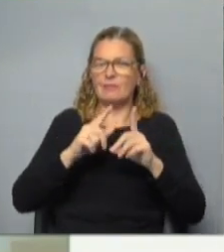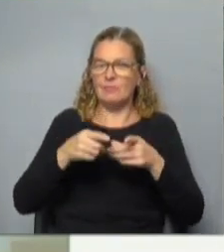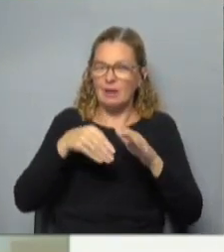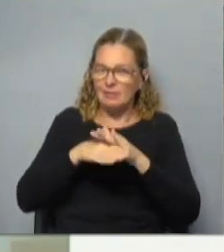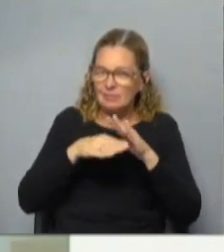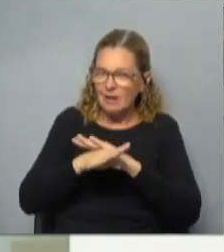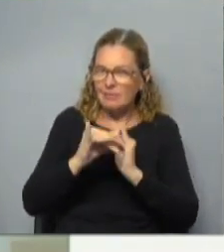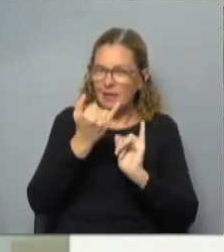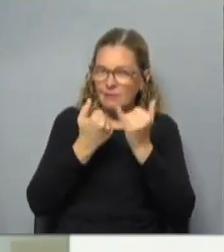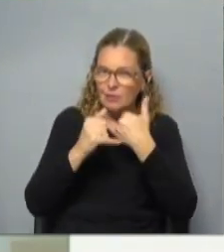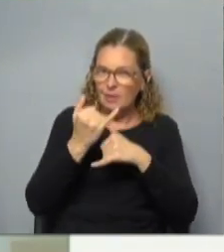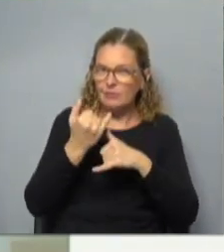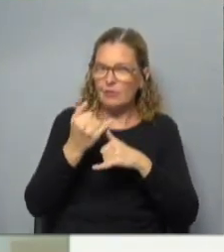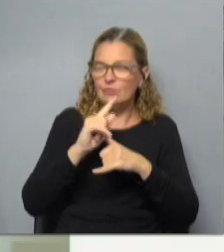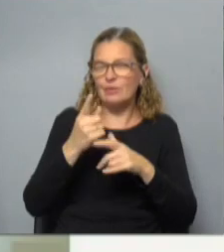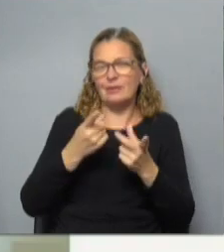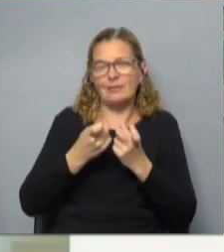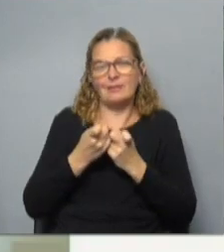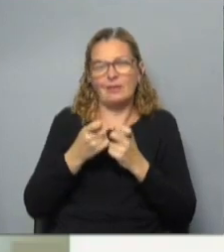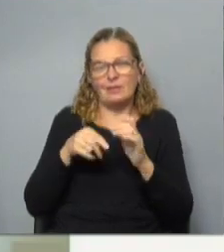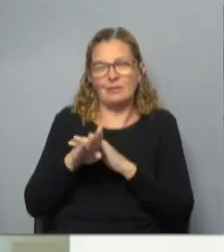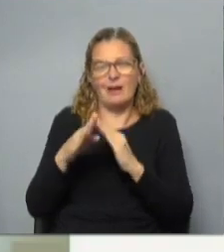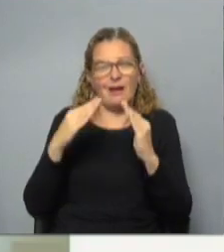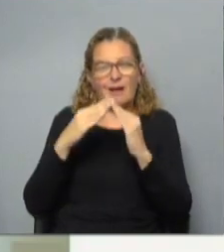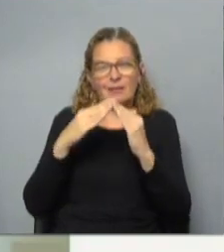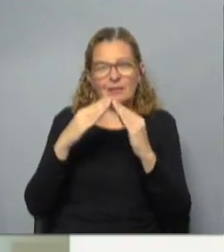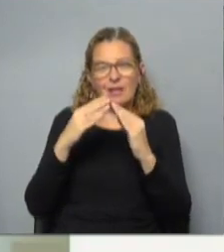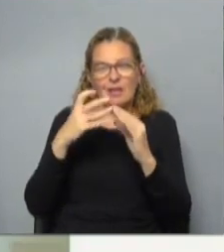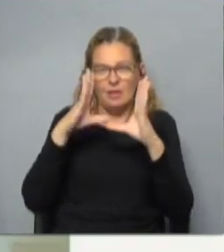acceso a la información no necesariamente del allanamiento nocturno soluciones de onda